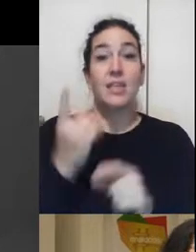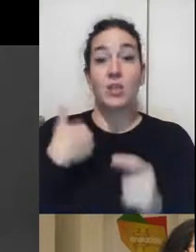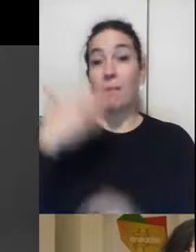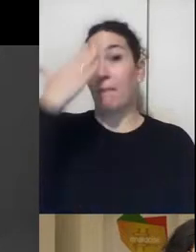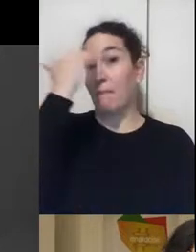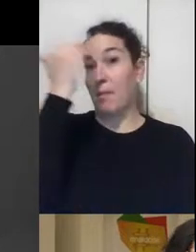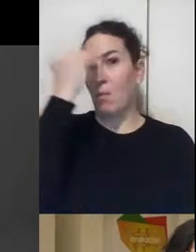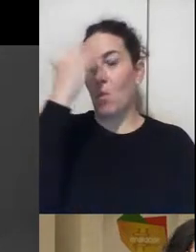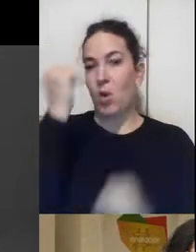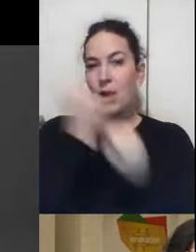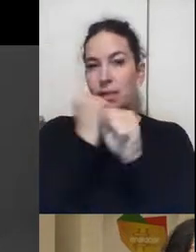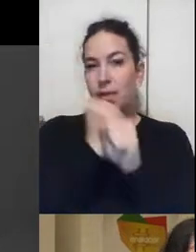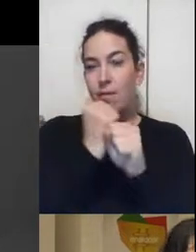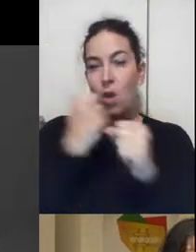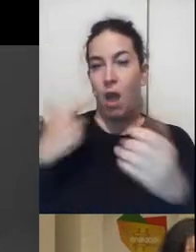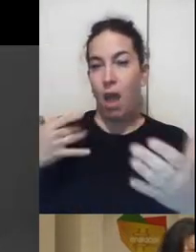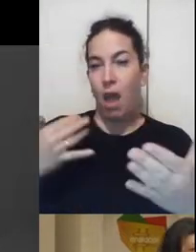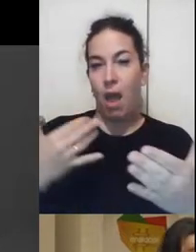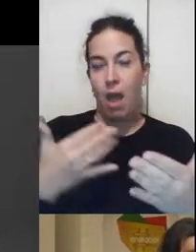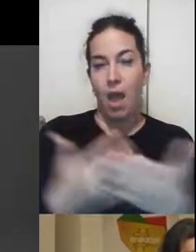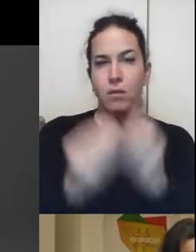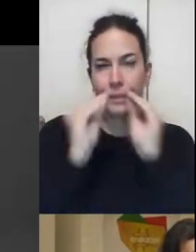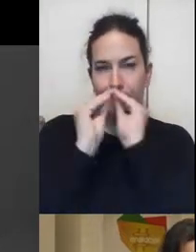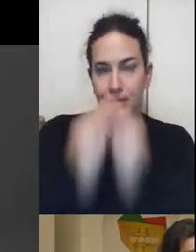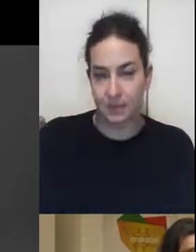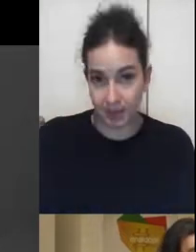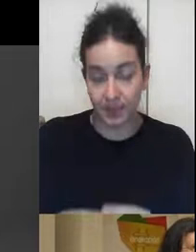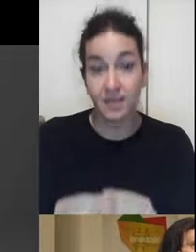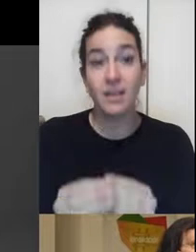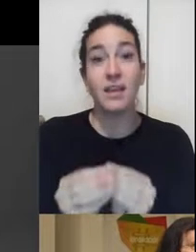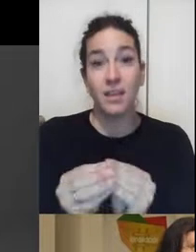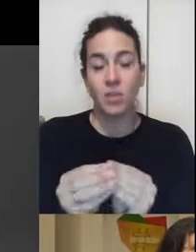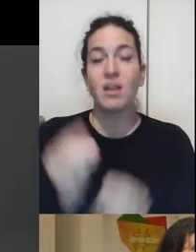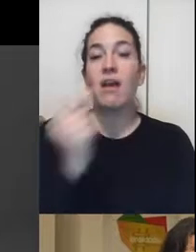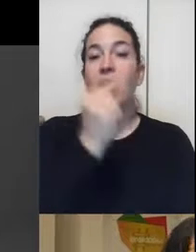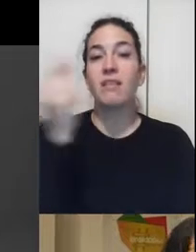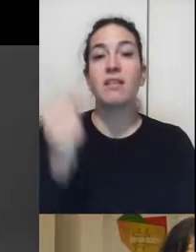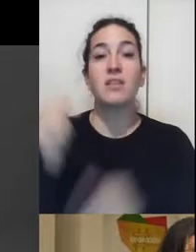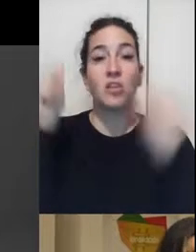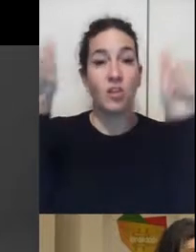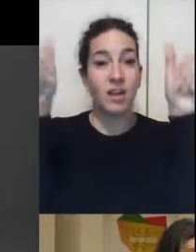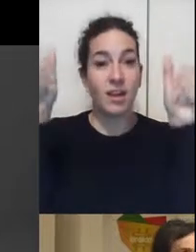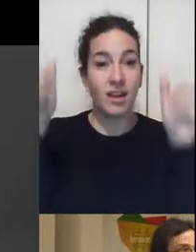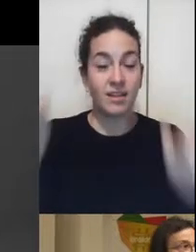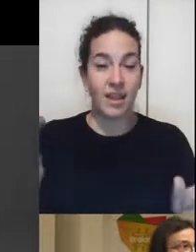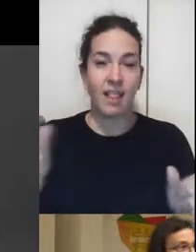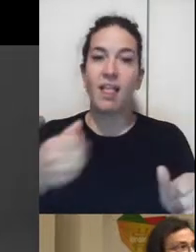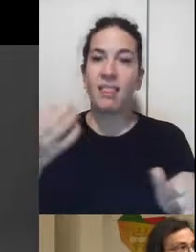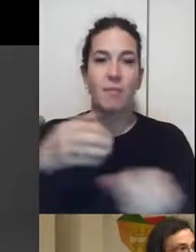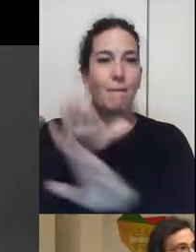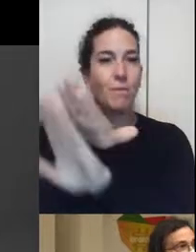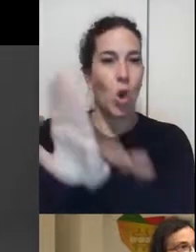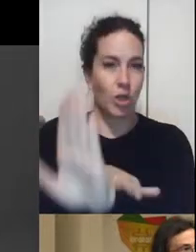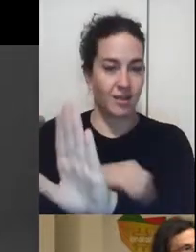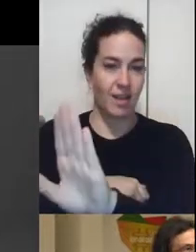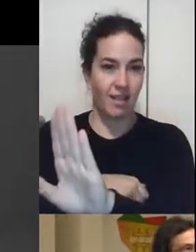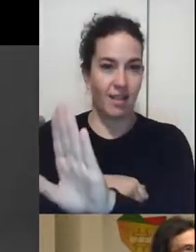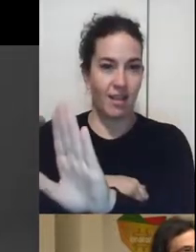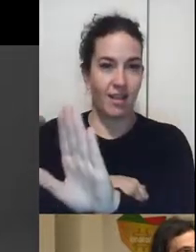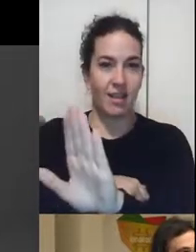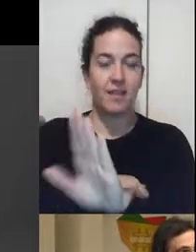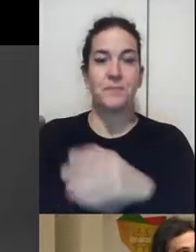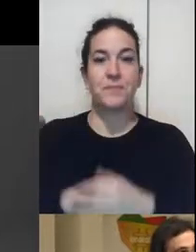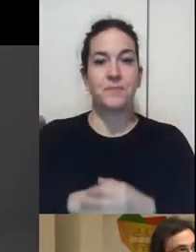lo acontecido, de todo lo aprendido a lo largo del año, y el diseño de la cartel anunciador, incluso la parte de integrarlo